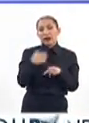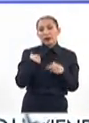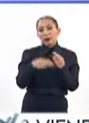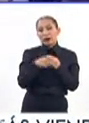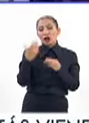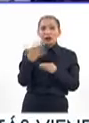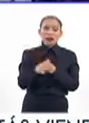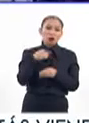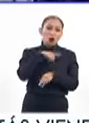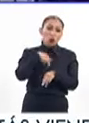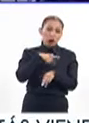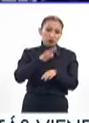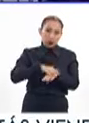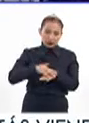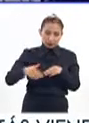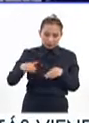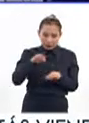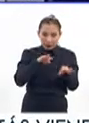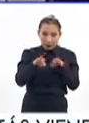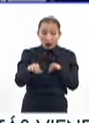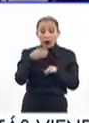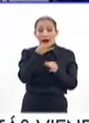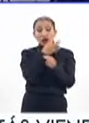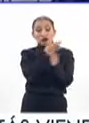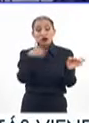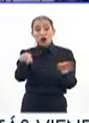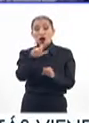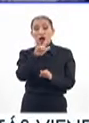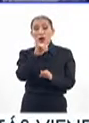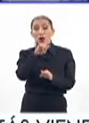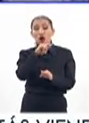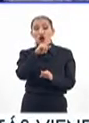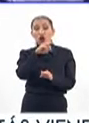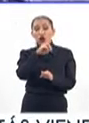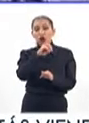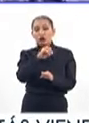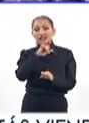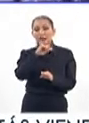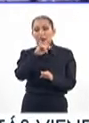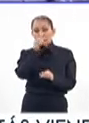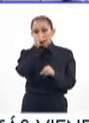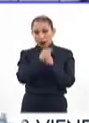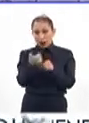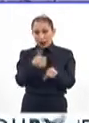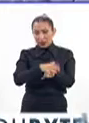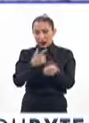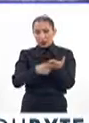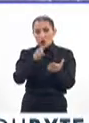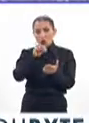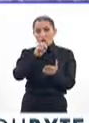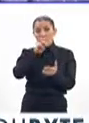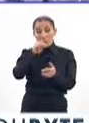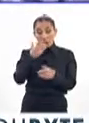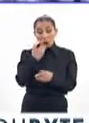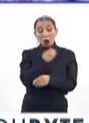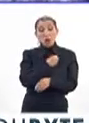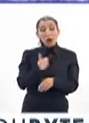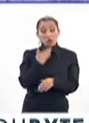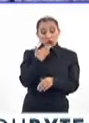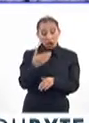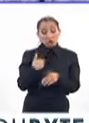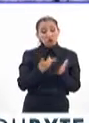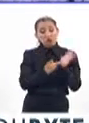de 10 o más horas. Al darse a conocer esta noticia, Leopoldo Silva, secretario administrativo de la UNAM, destacó el compromiso y